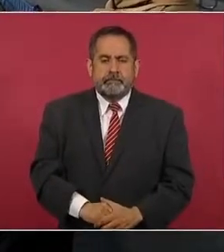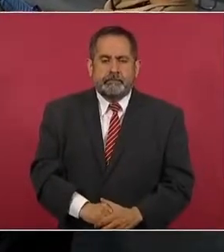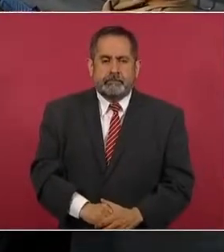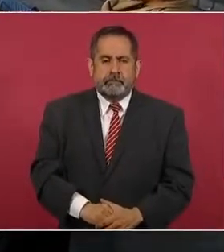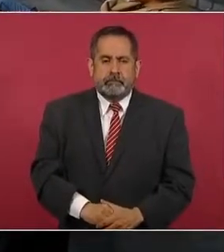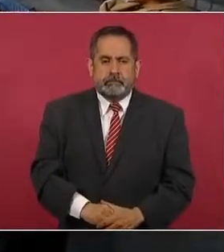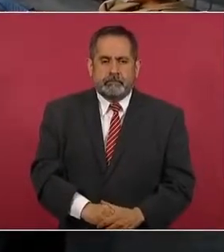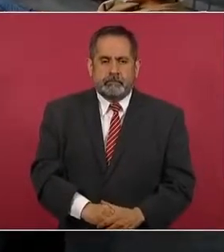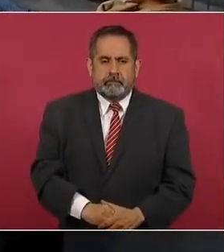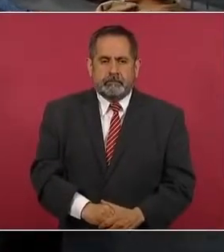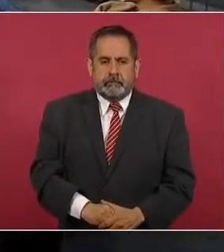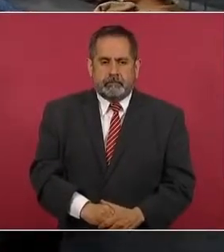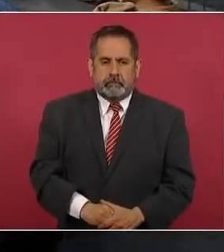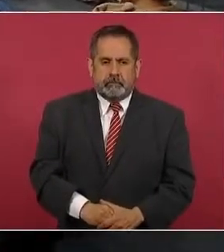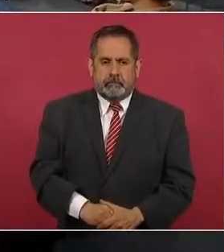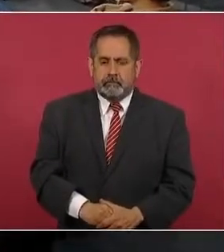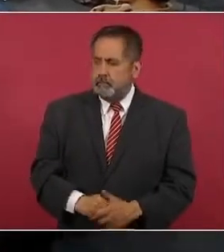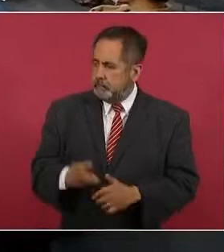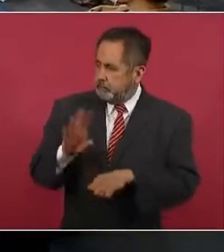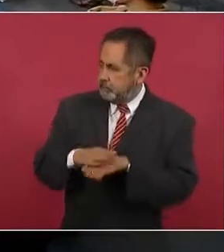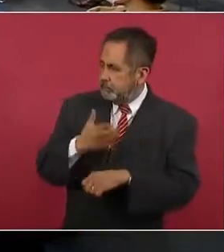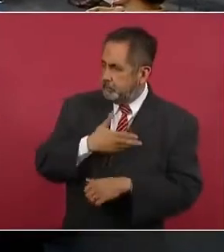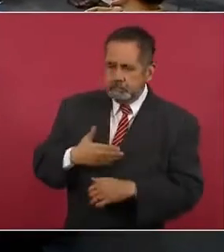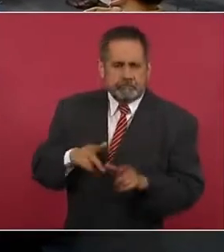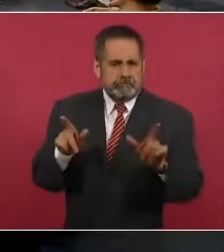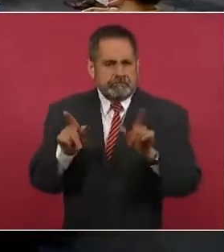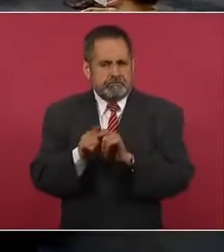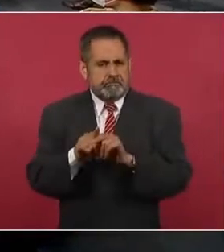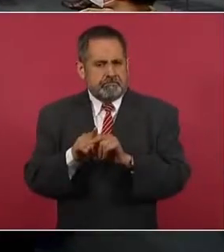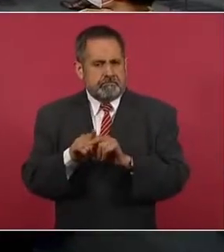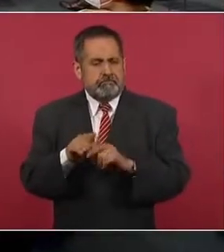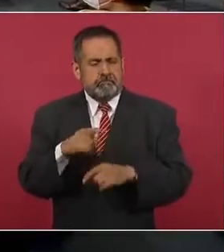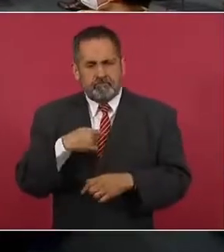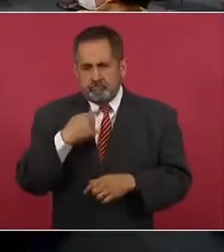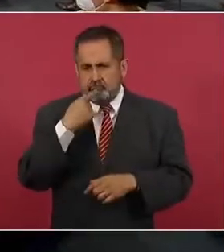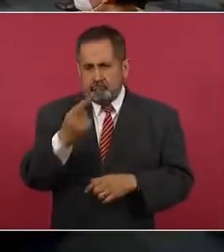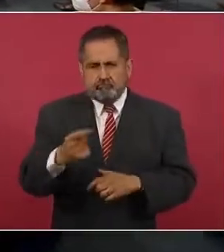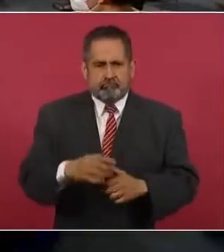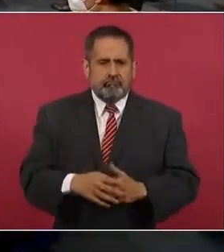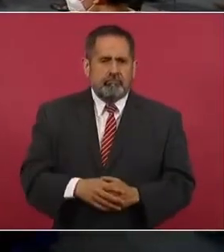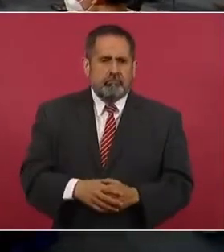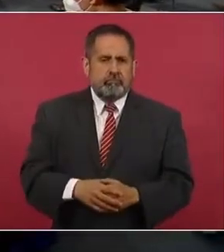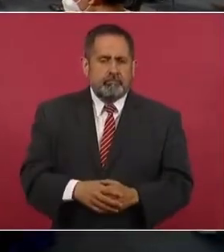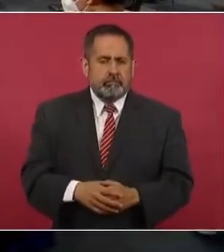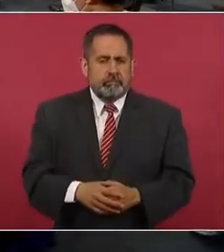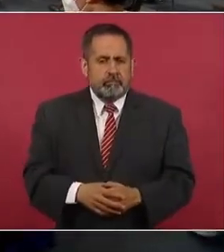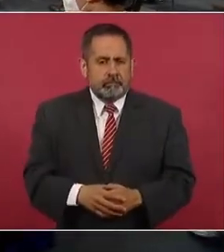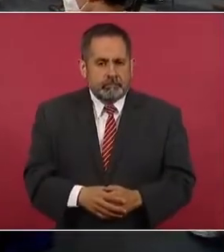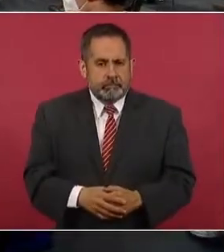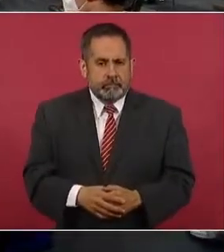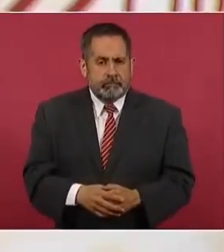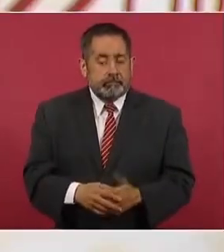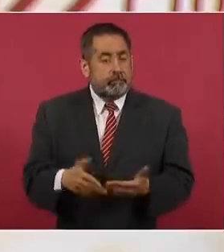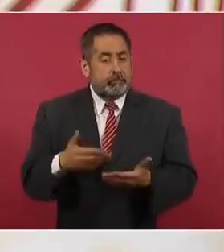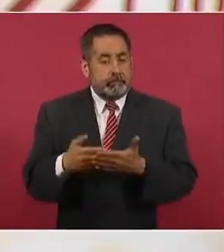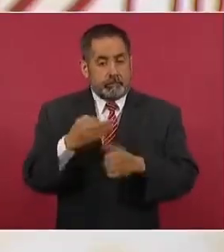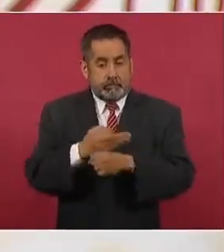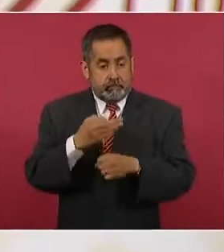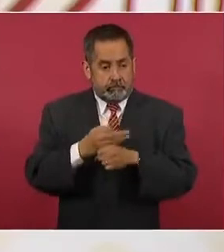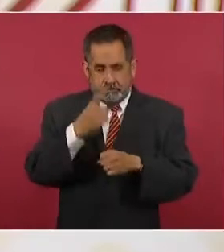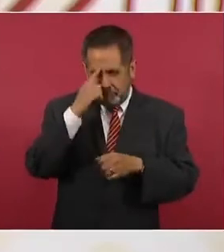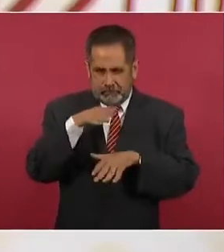Bueno, con su permiso, señor presidente, muy breve, diría yo, el modelo actual de participación